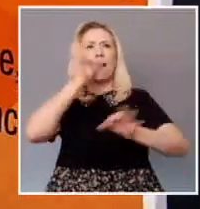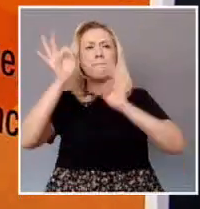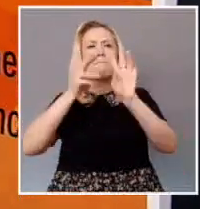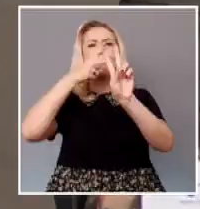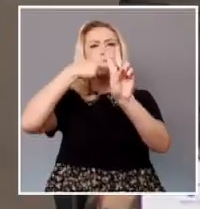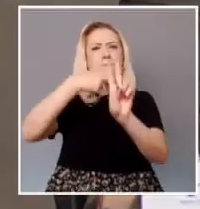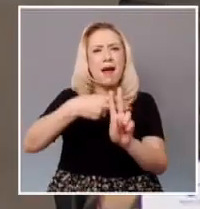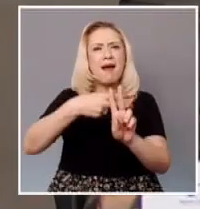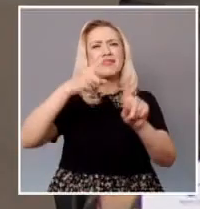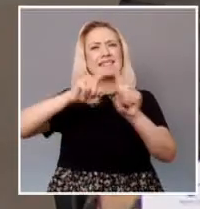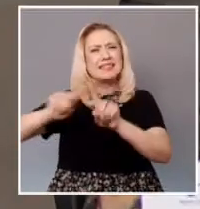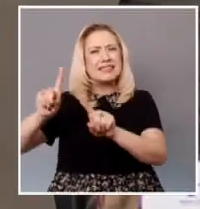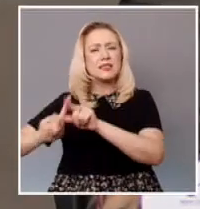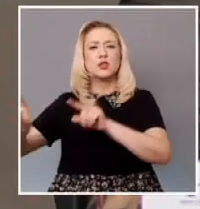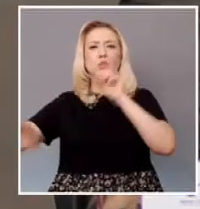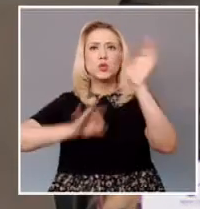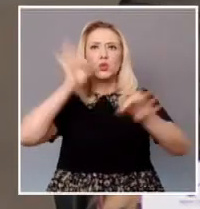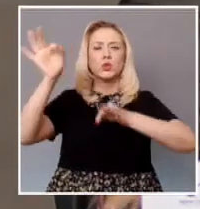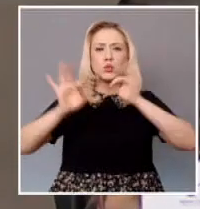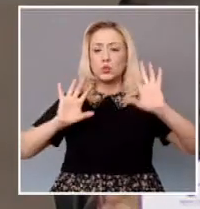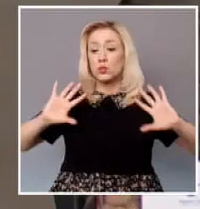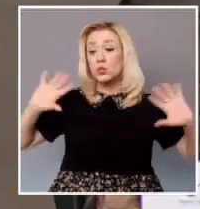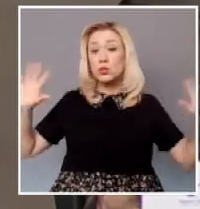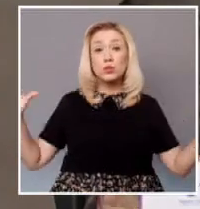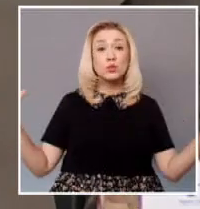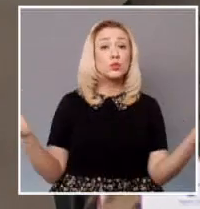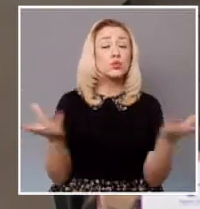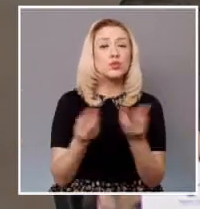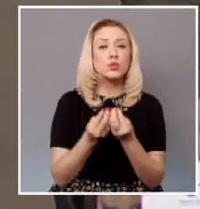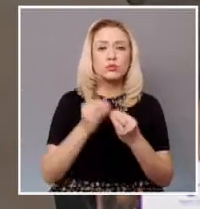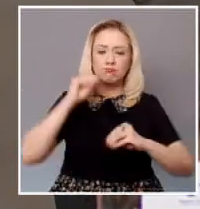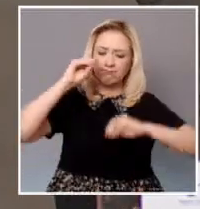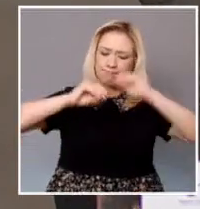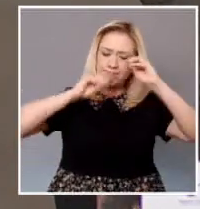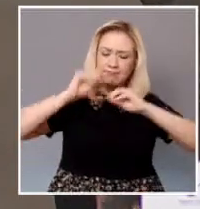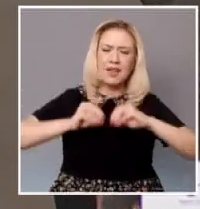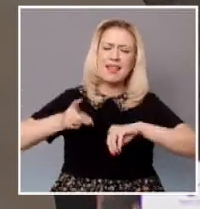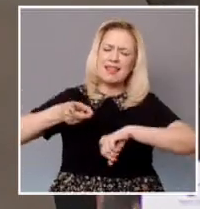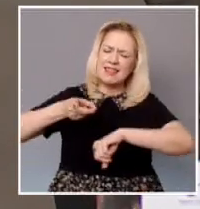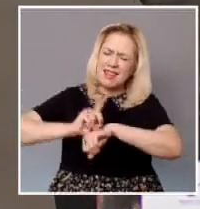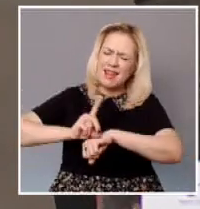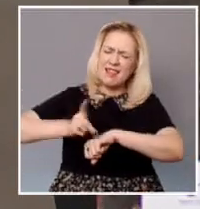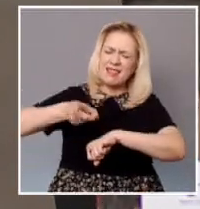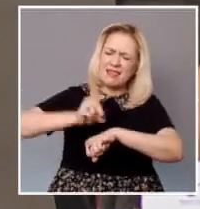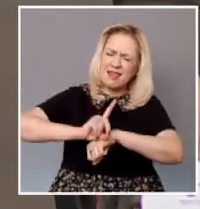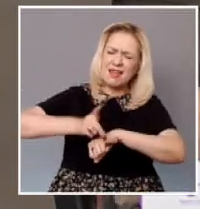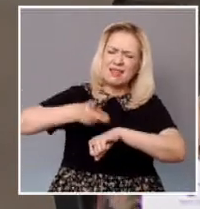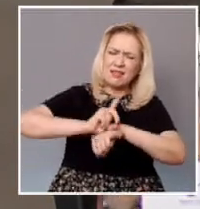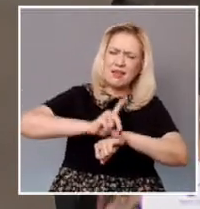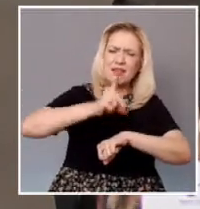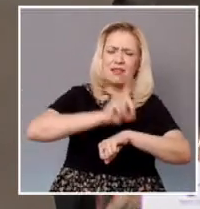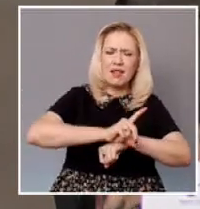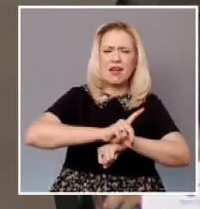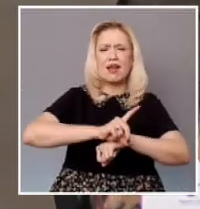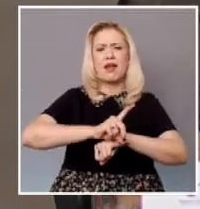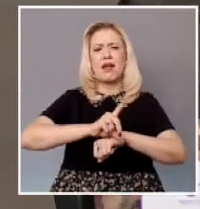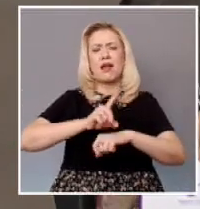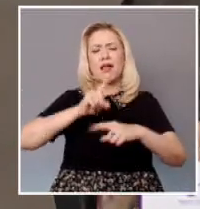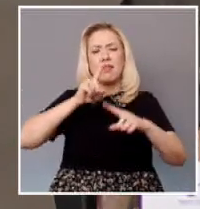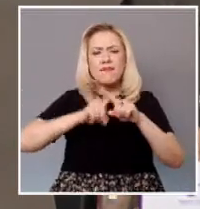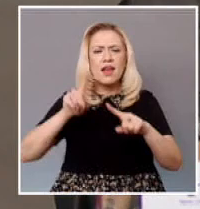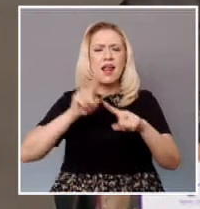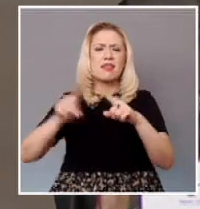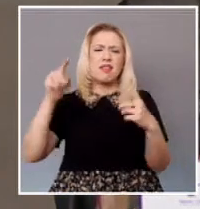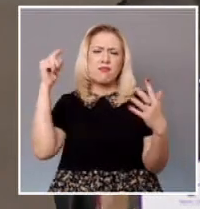otras. Juntos construiremos día a día, acción por acción,